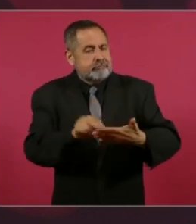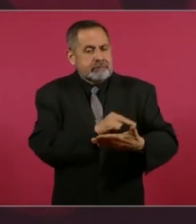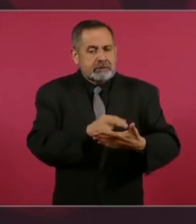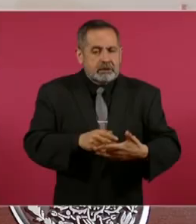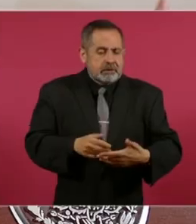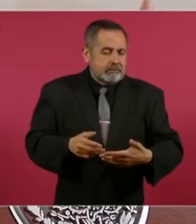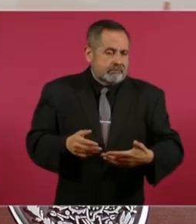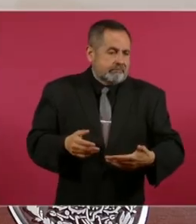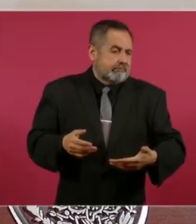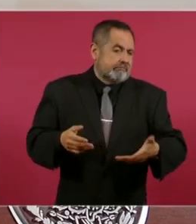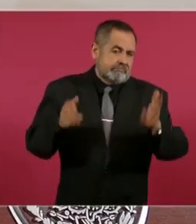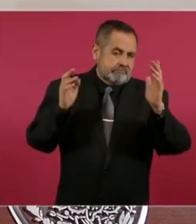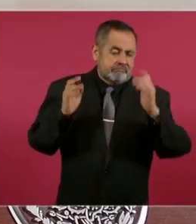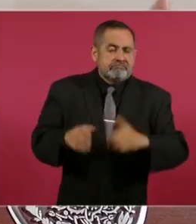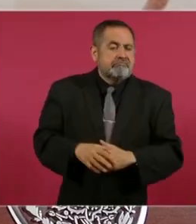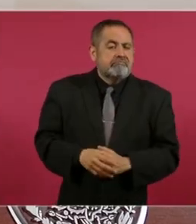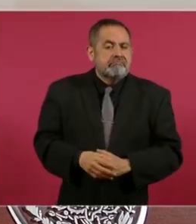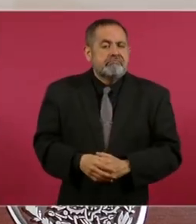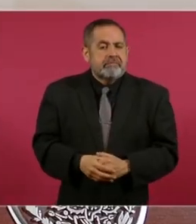porque